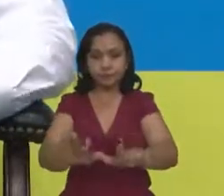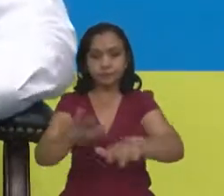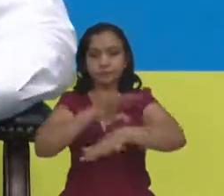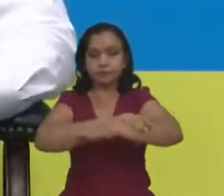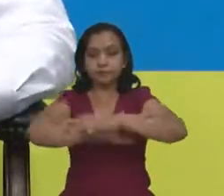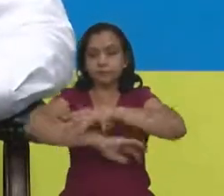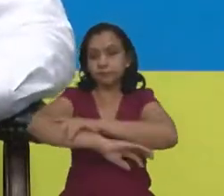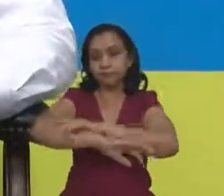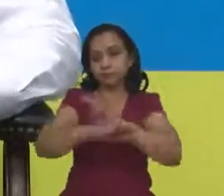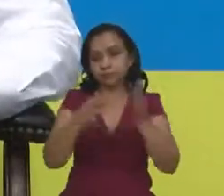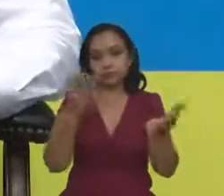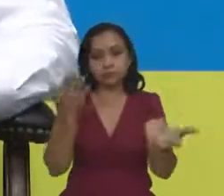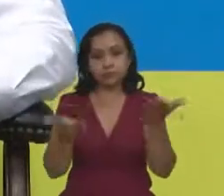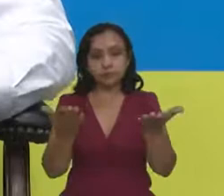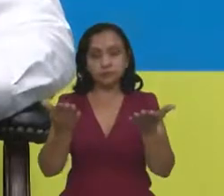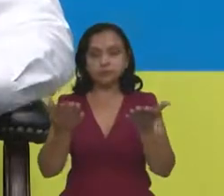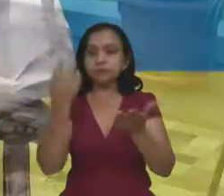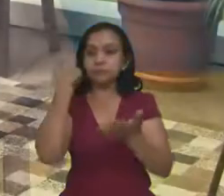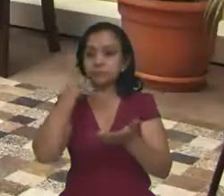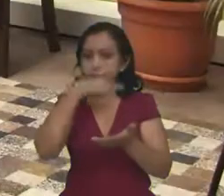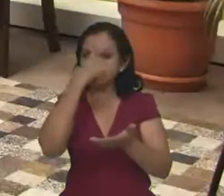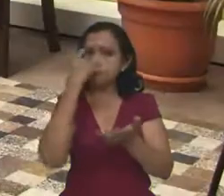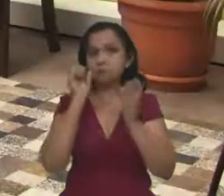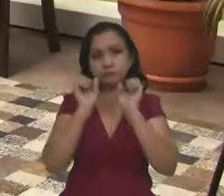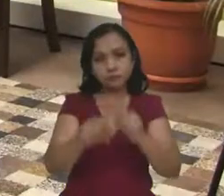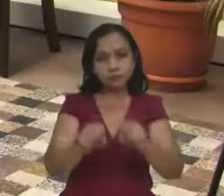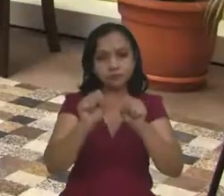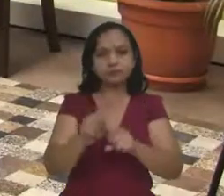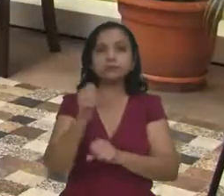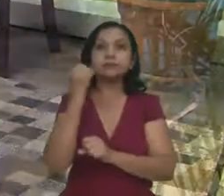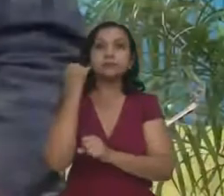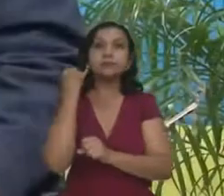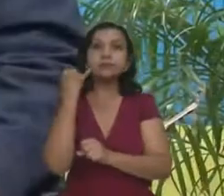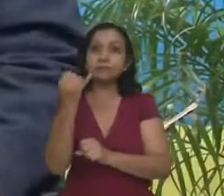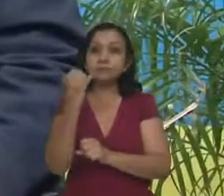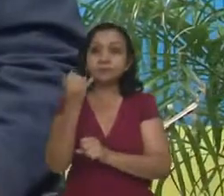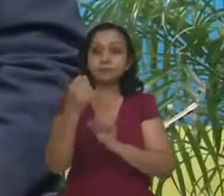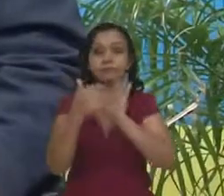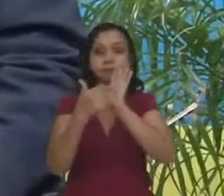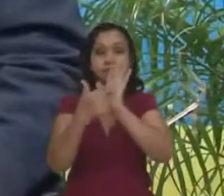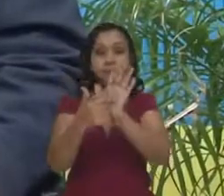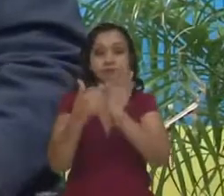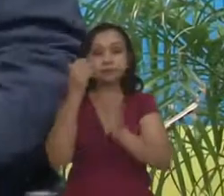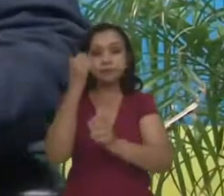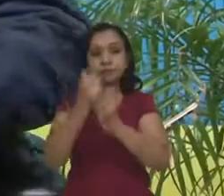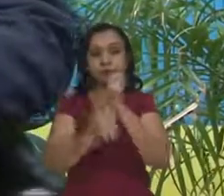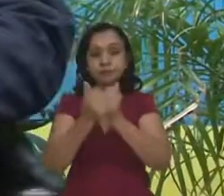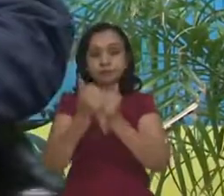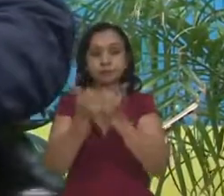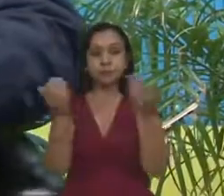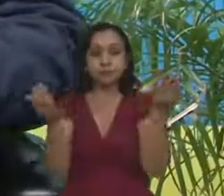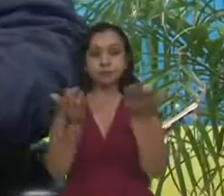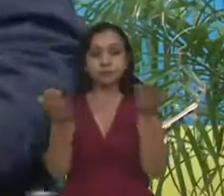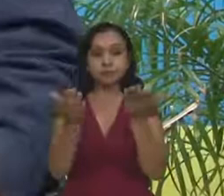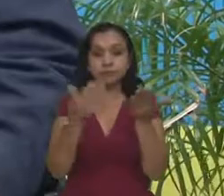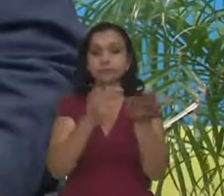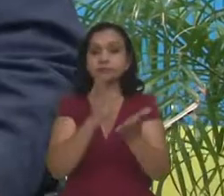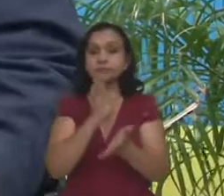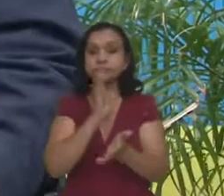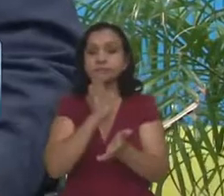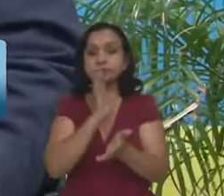superiores y hasta nuestro rostro. Exactamente. Por ejemplo, cuando hay una afectación, en este caso, ¿verdad? Estamos